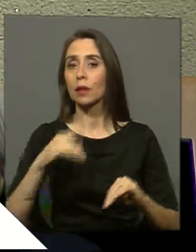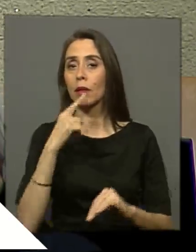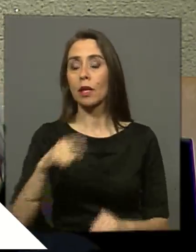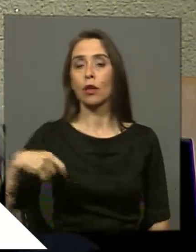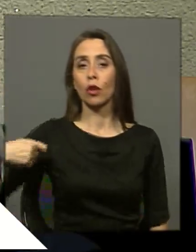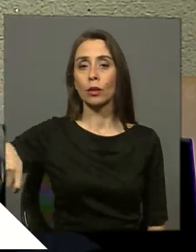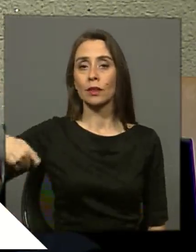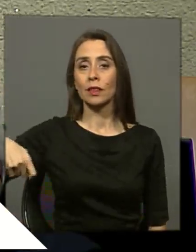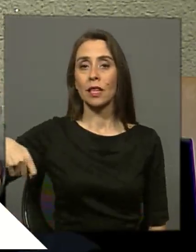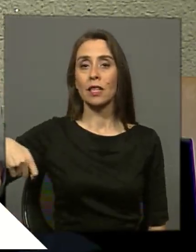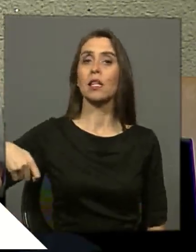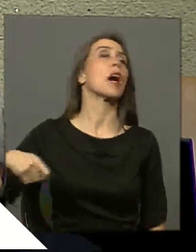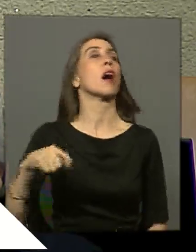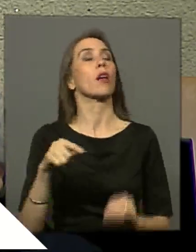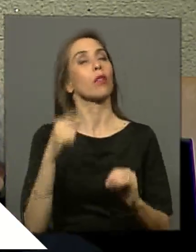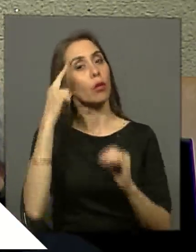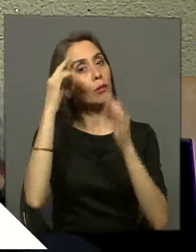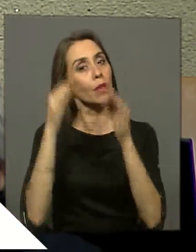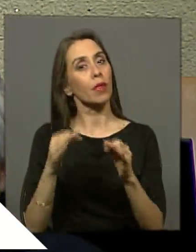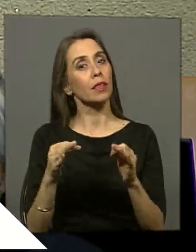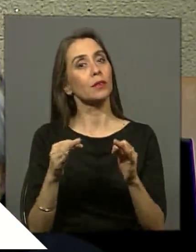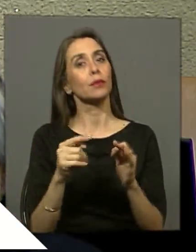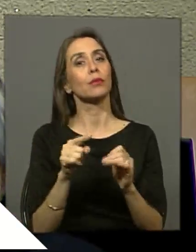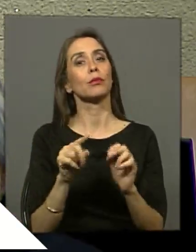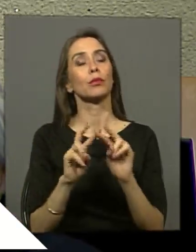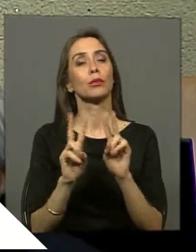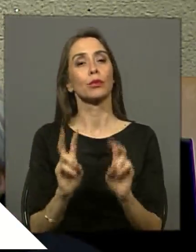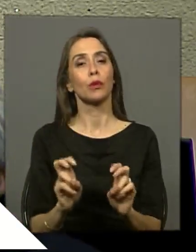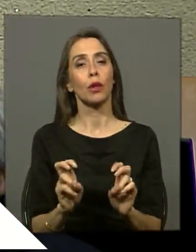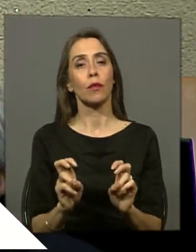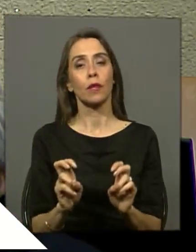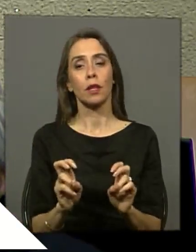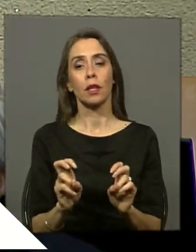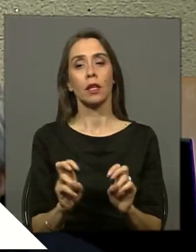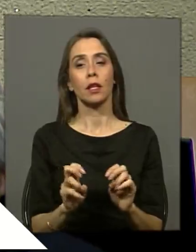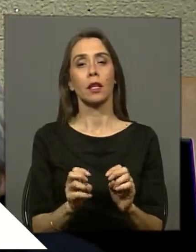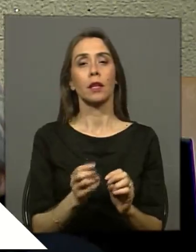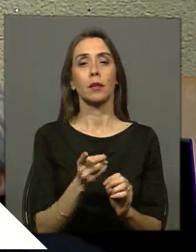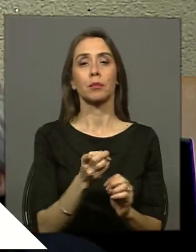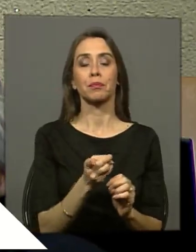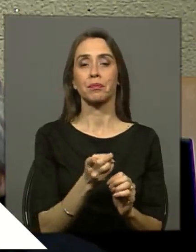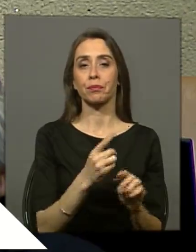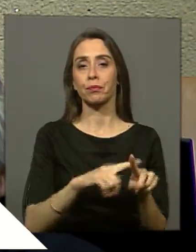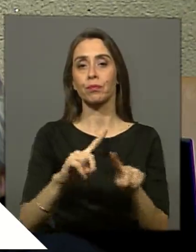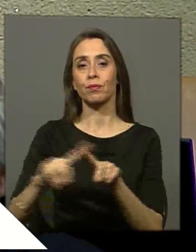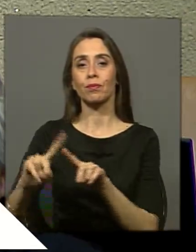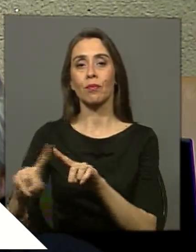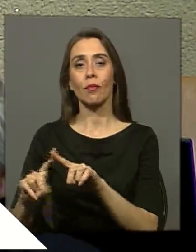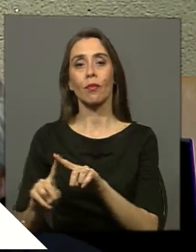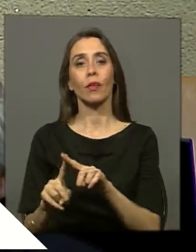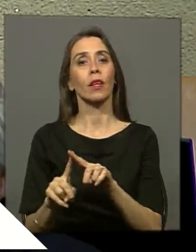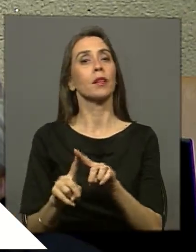respecto específicamente a lo que tiene que ver con igualar servicios y